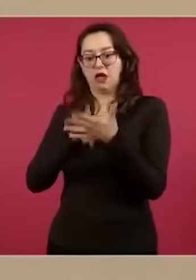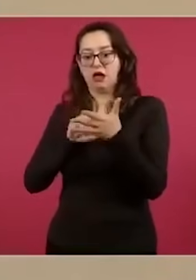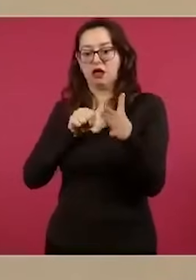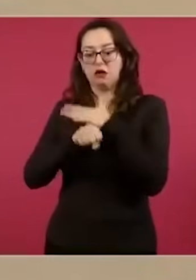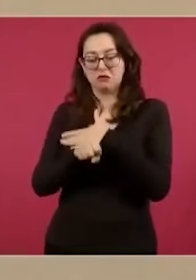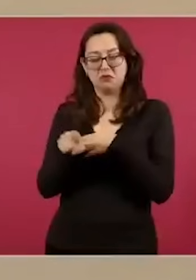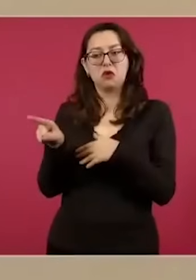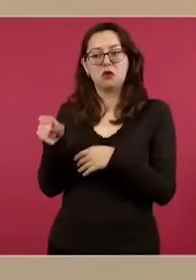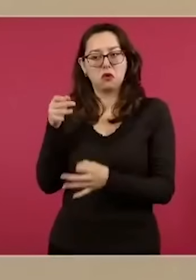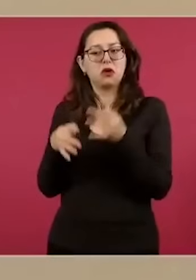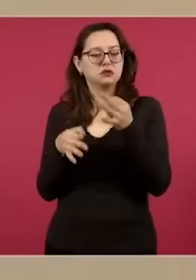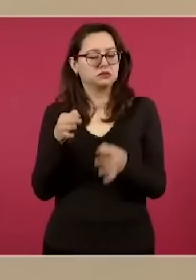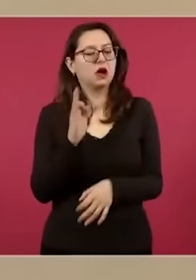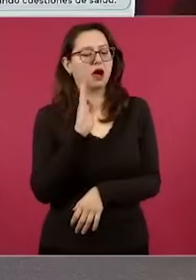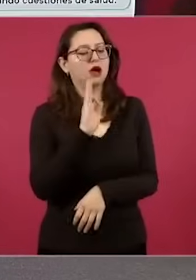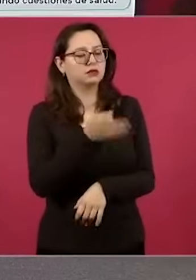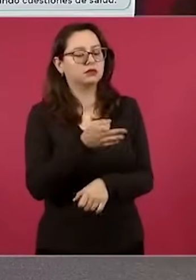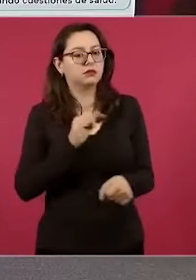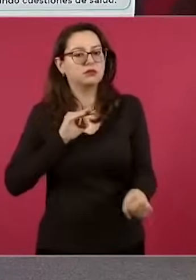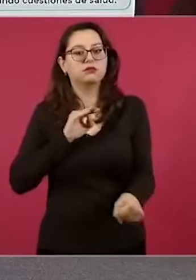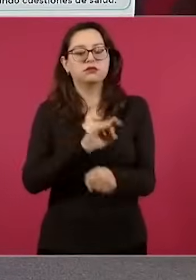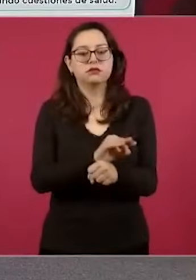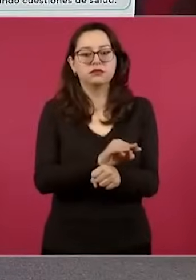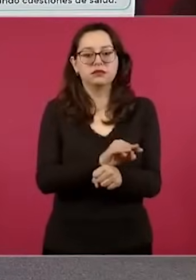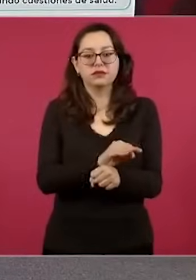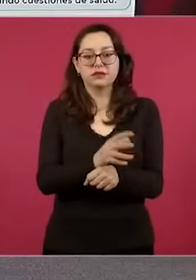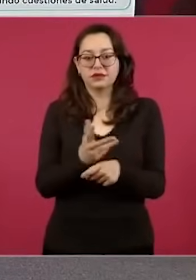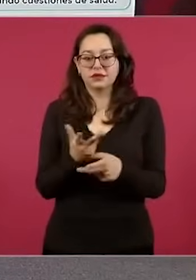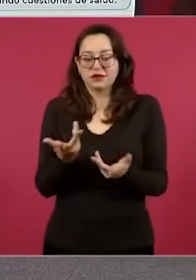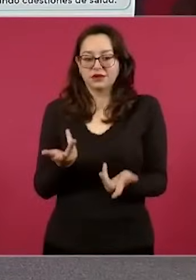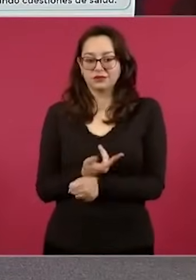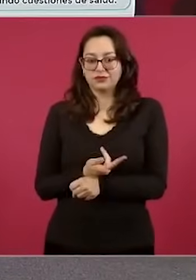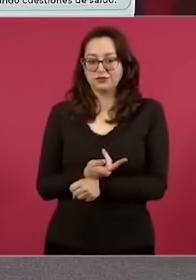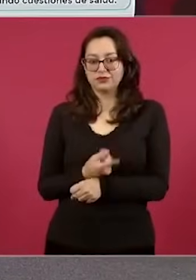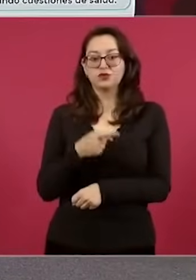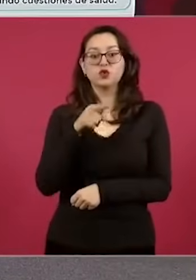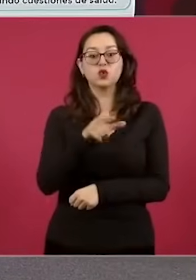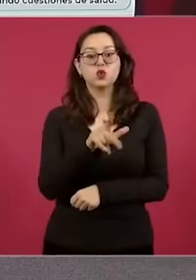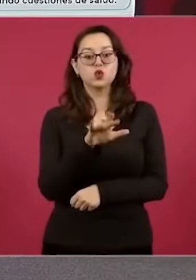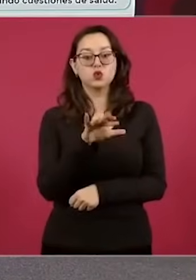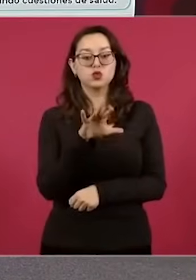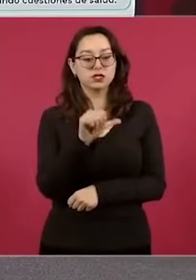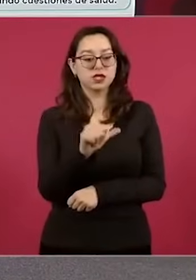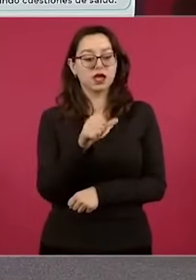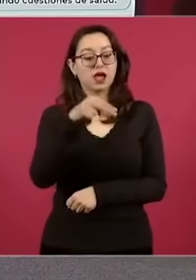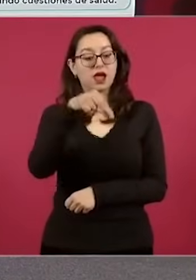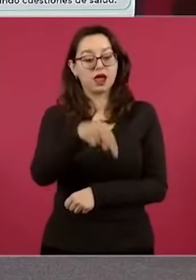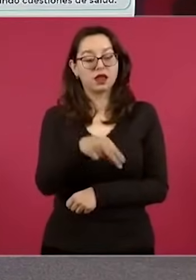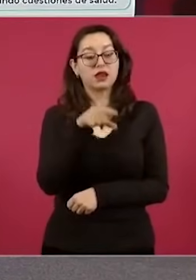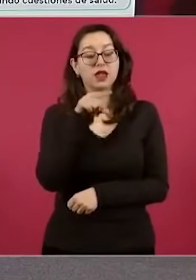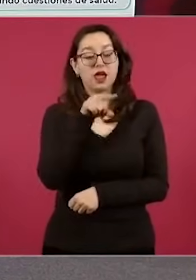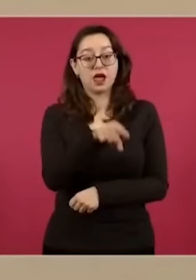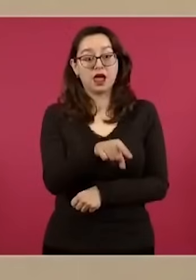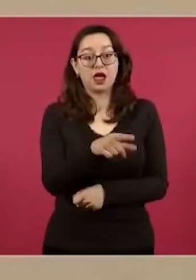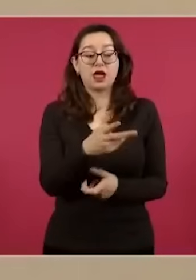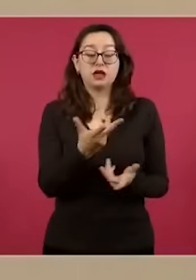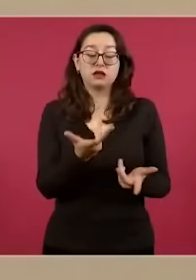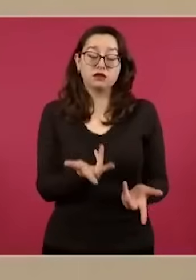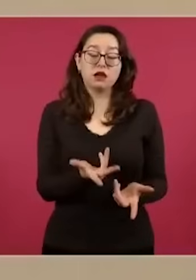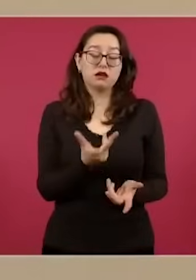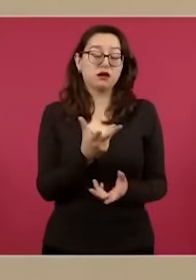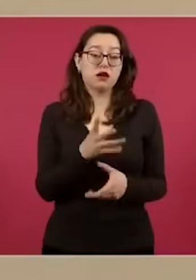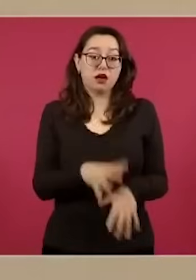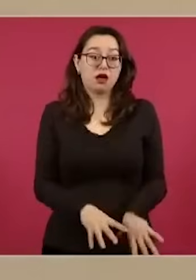su libertad de acuerdo con el juez de no otorgar esta suspensión Lucía n se se le podría causar daños y